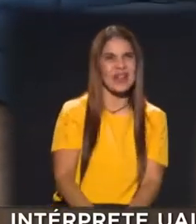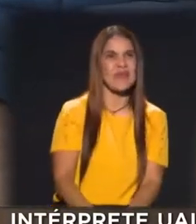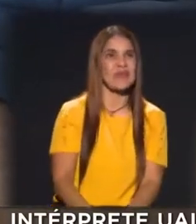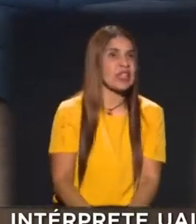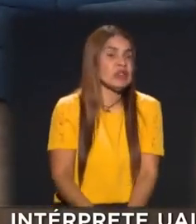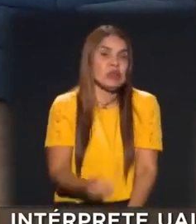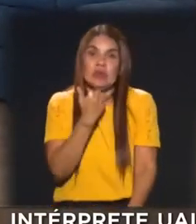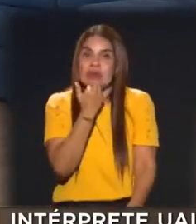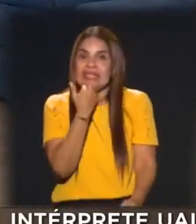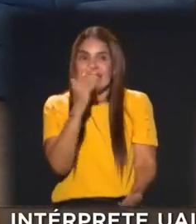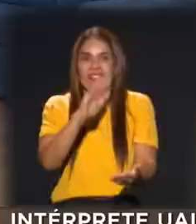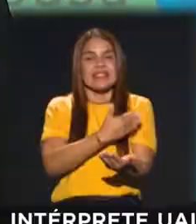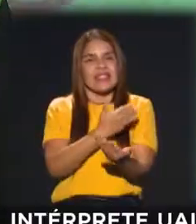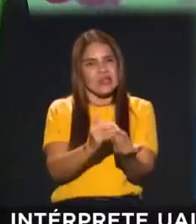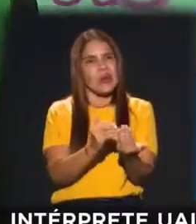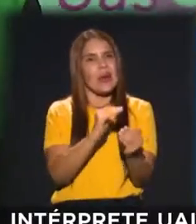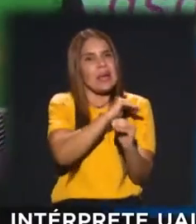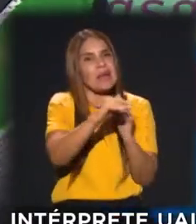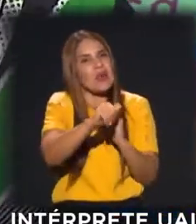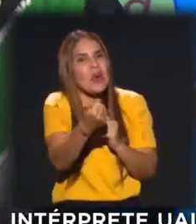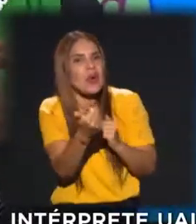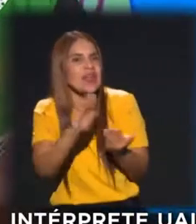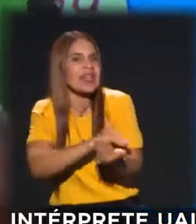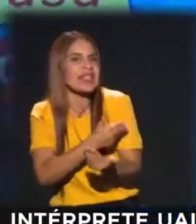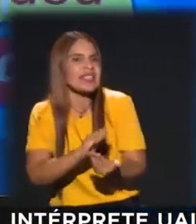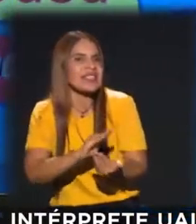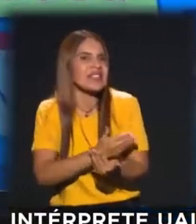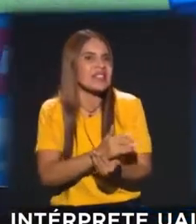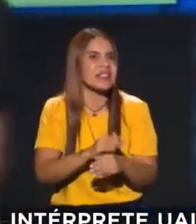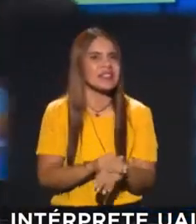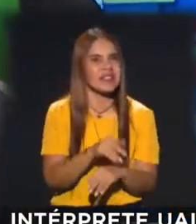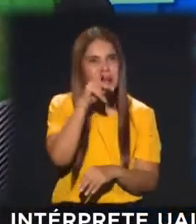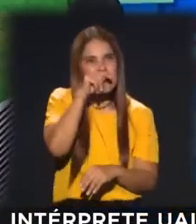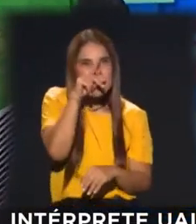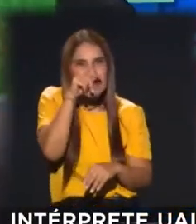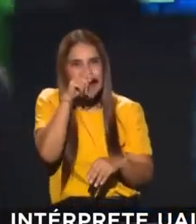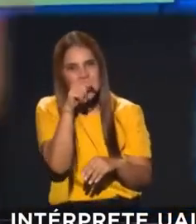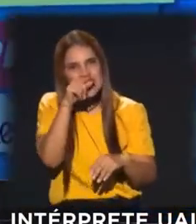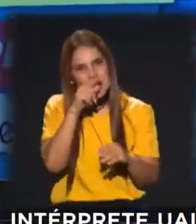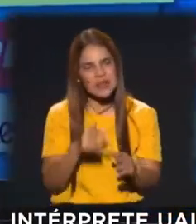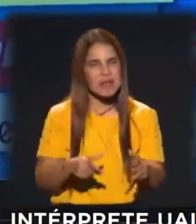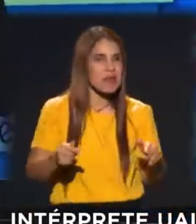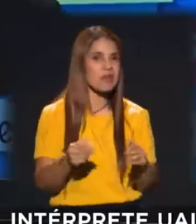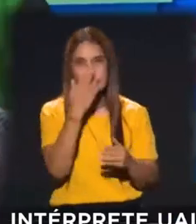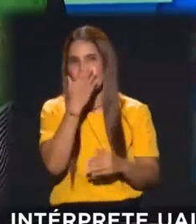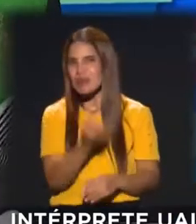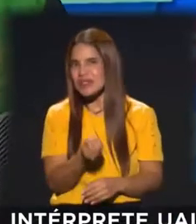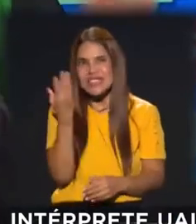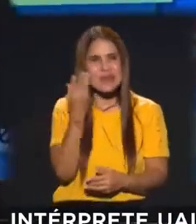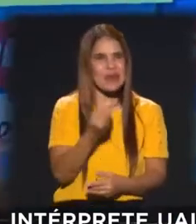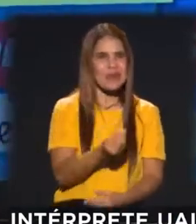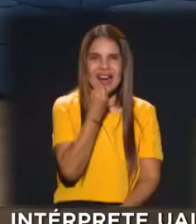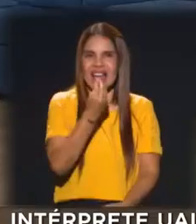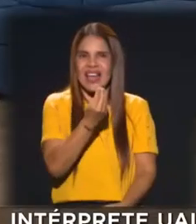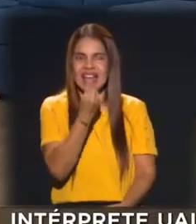no te sabes esa, te invito a que te hagas otra. Por ejemplo, dice: los pollos de mi cazuela no sirven para